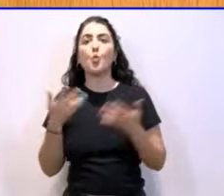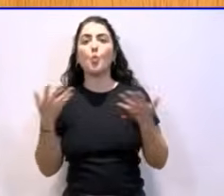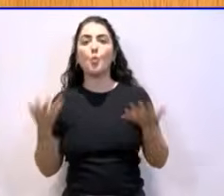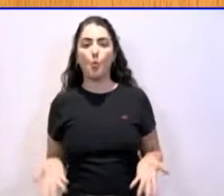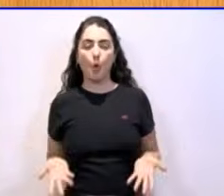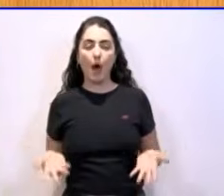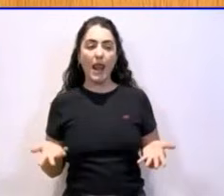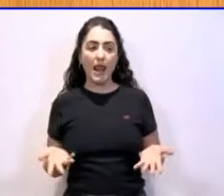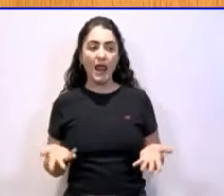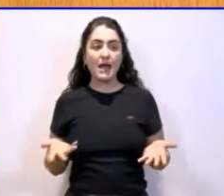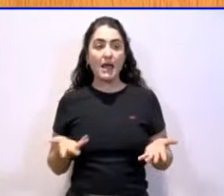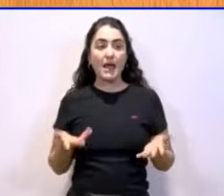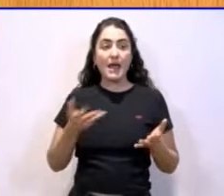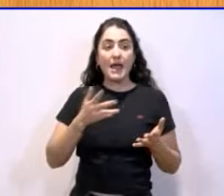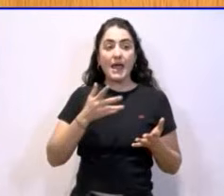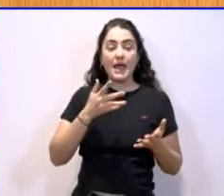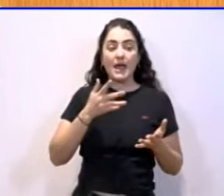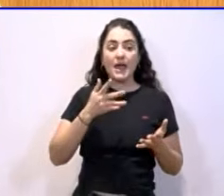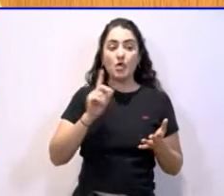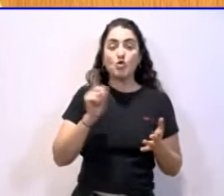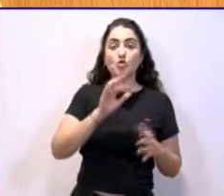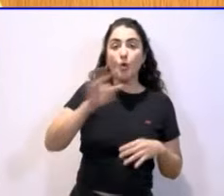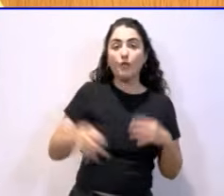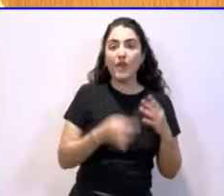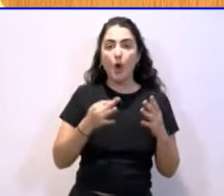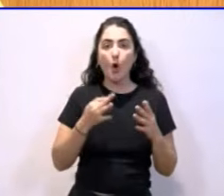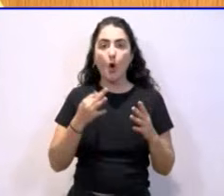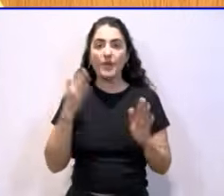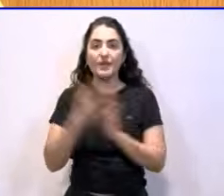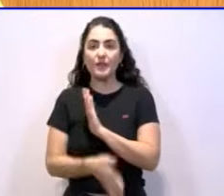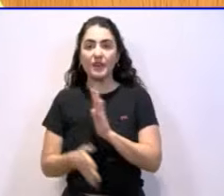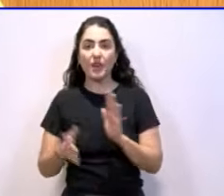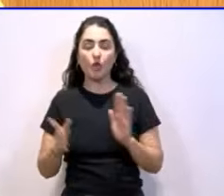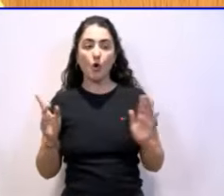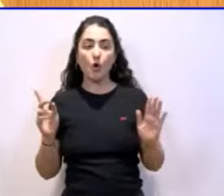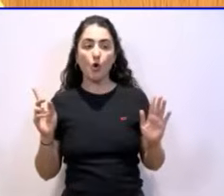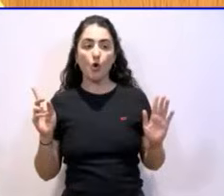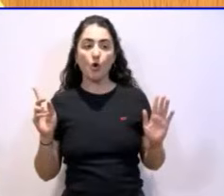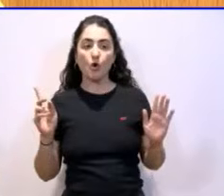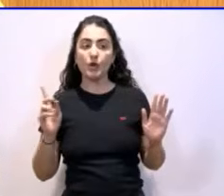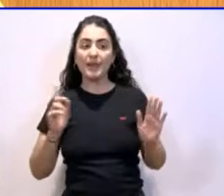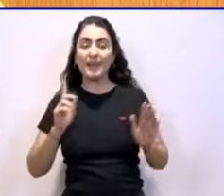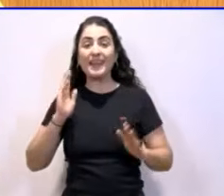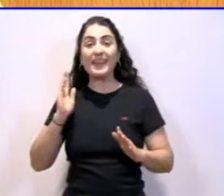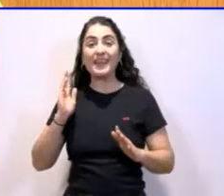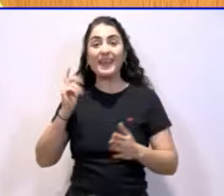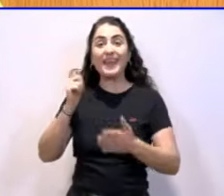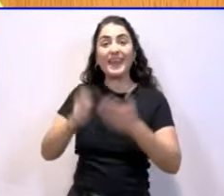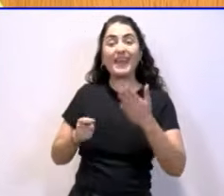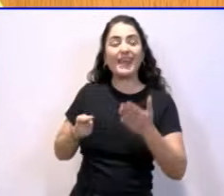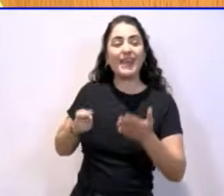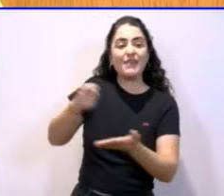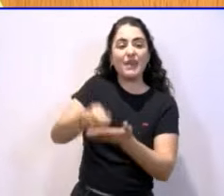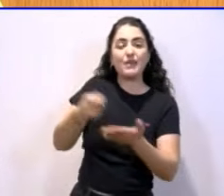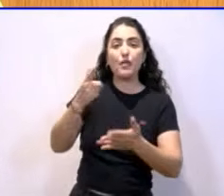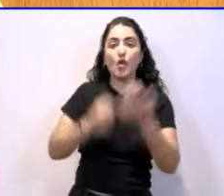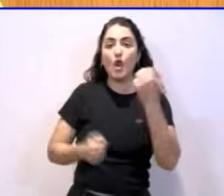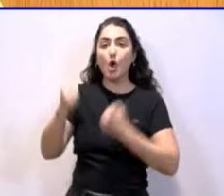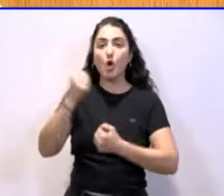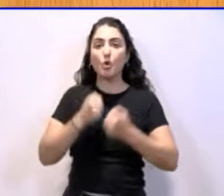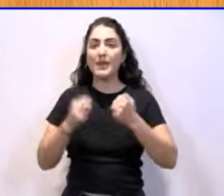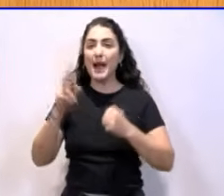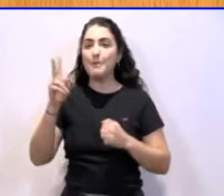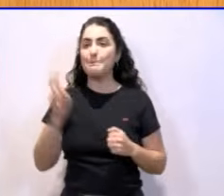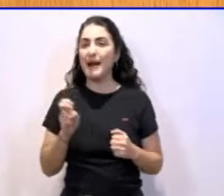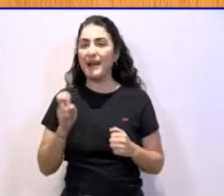la figura del indefinido no fijo no es suficiente, que las indemnizaciones económicas no son lo suficientemente